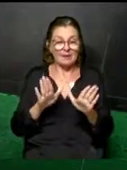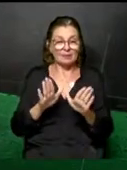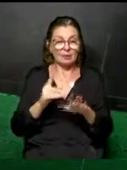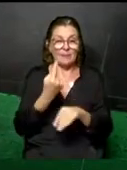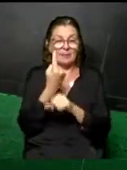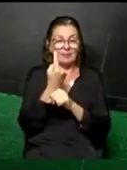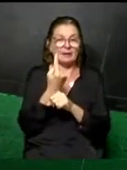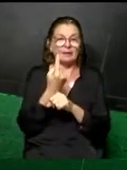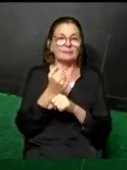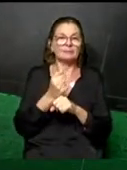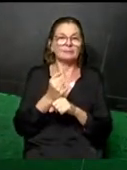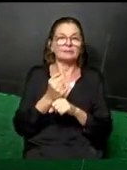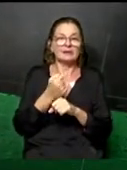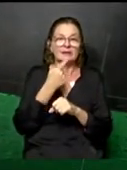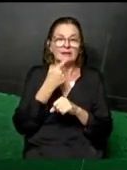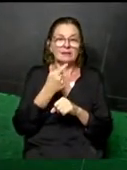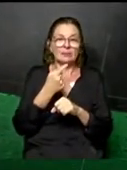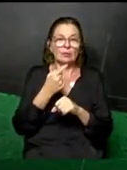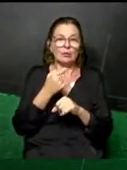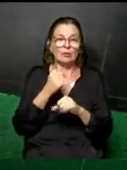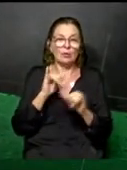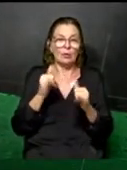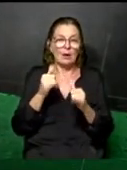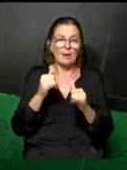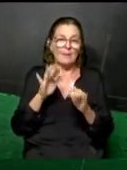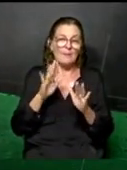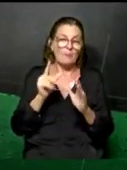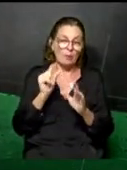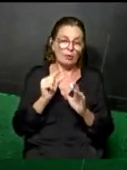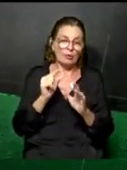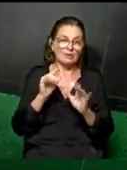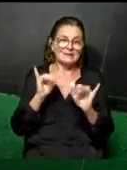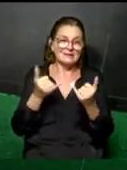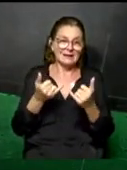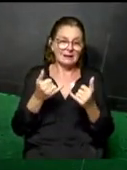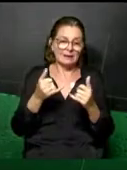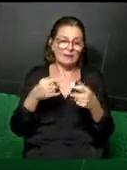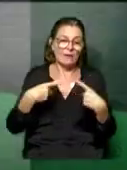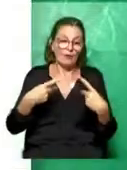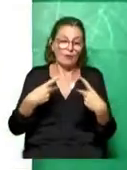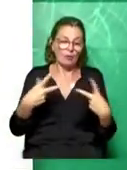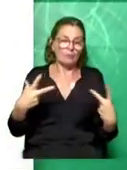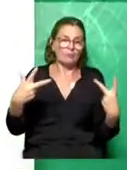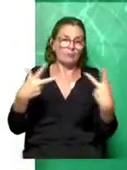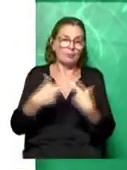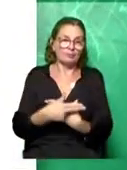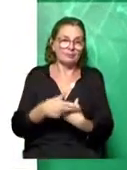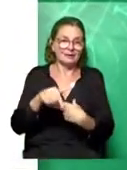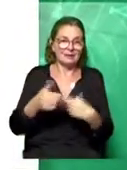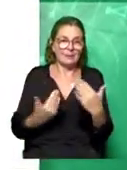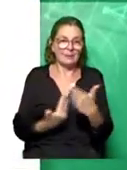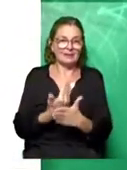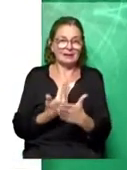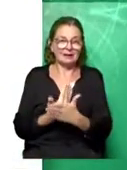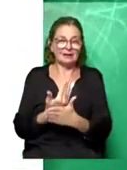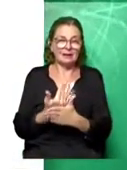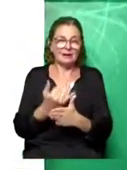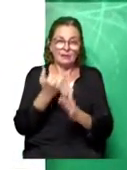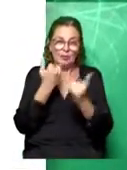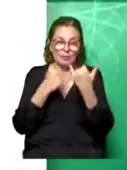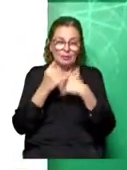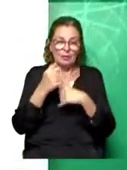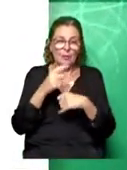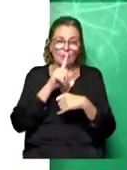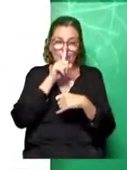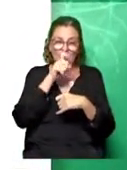Primera División. Y decimos que se jugó de forma parcial ya que la actividad se vio suspendida esta mañana. Según informaban los colegas de